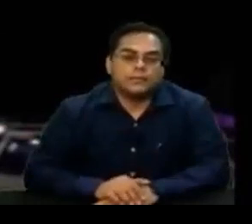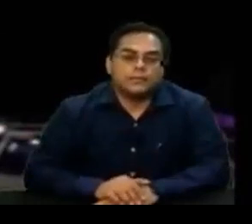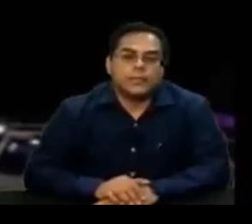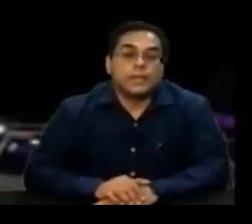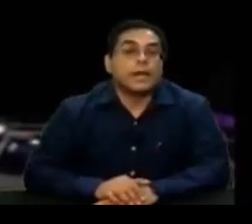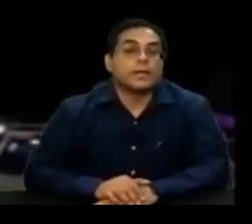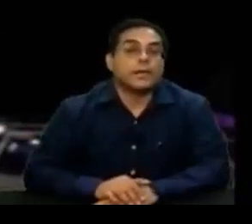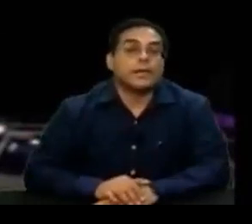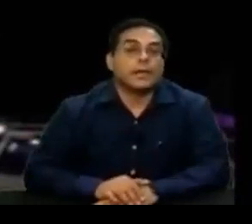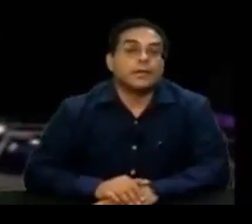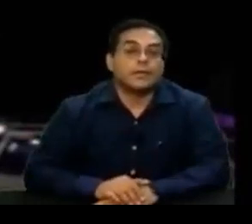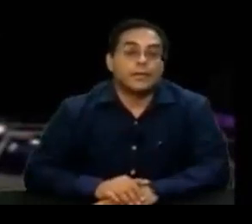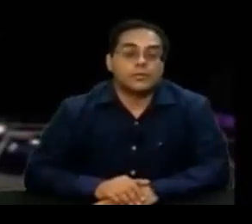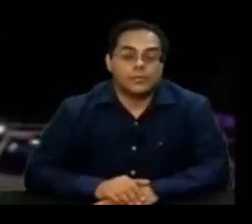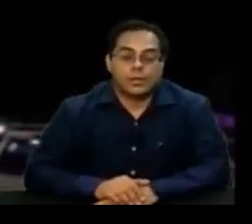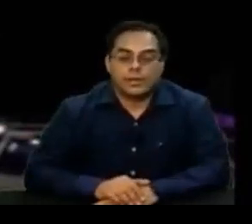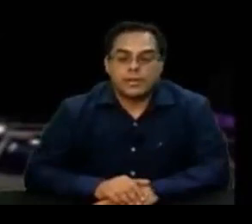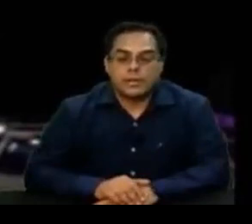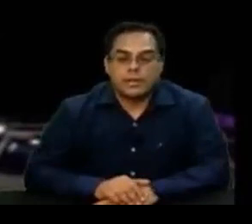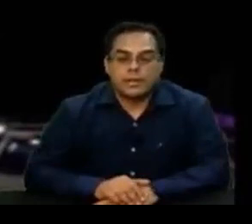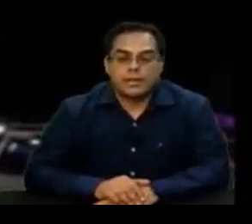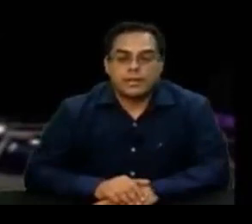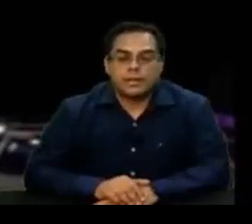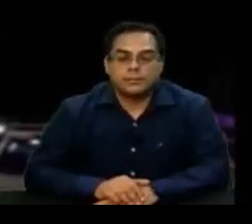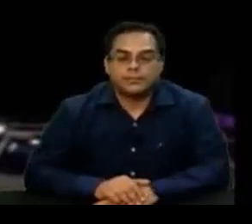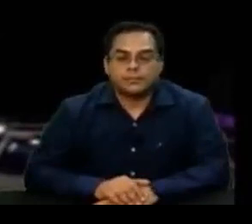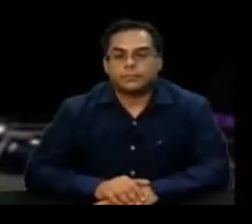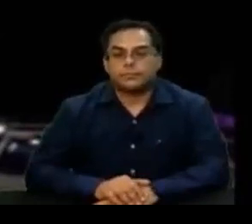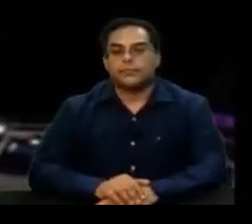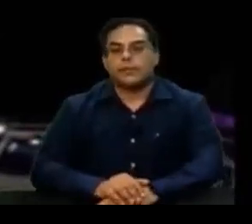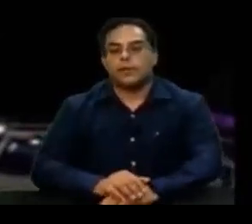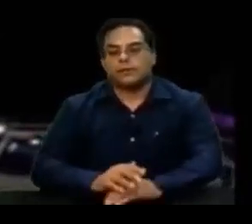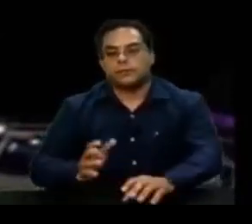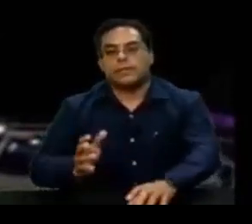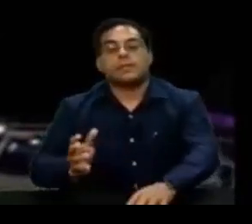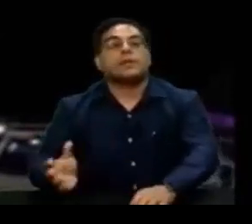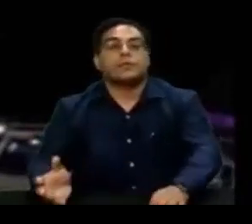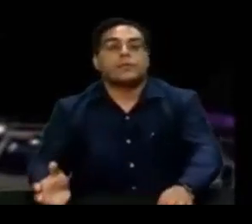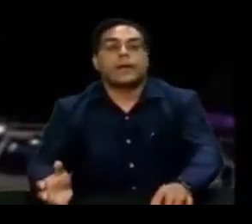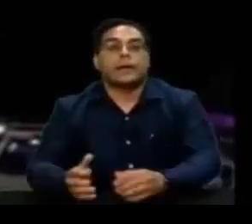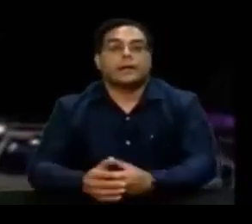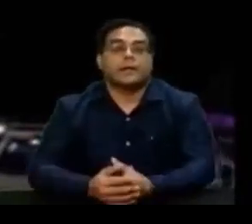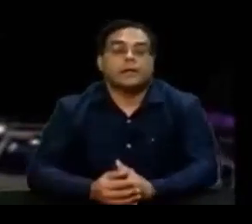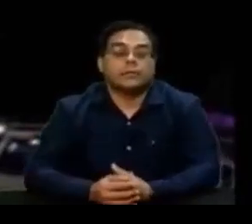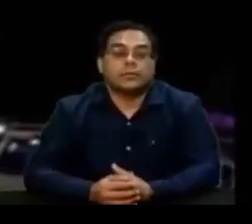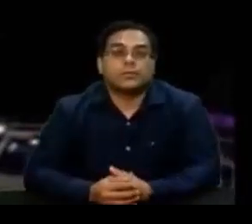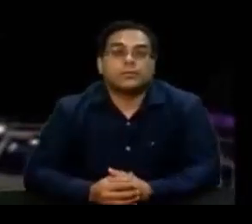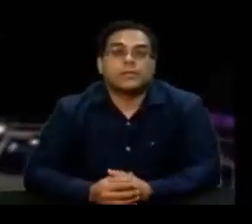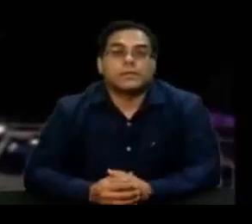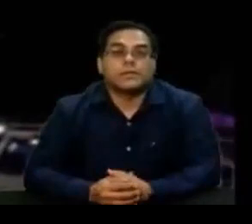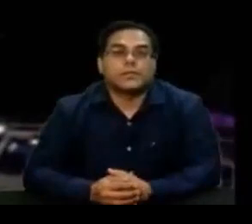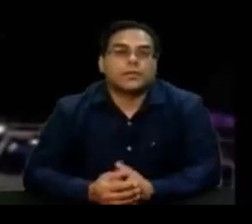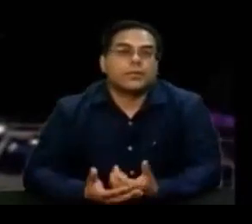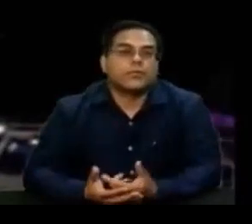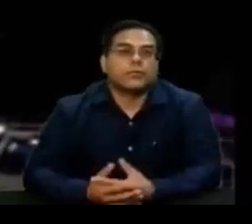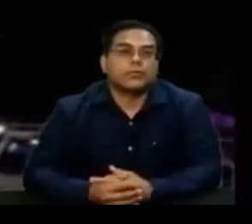gravedad de cada una de ellas nos va decir cómo manejar a alguno de estos pacientes.